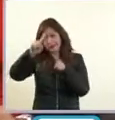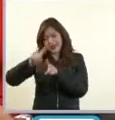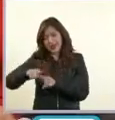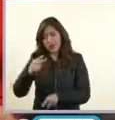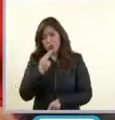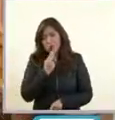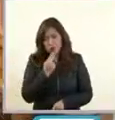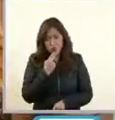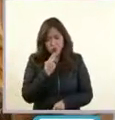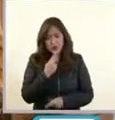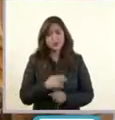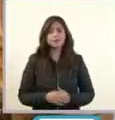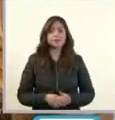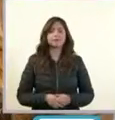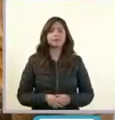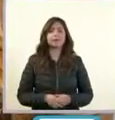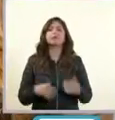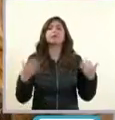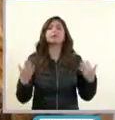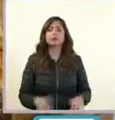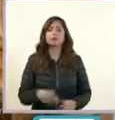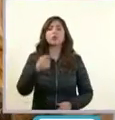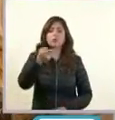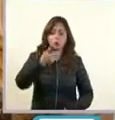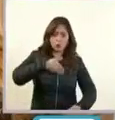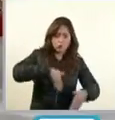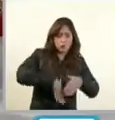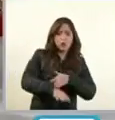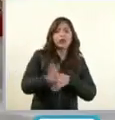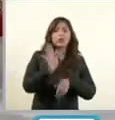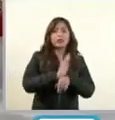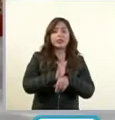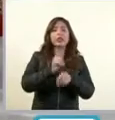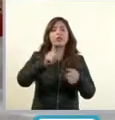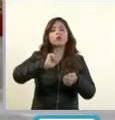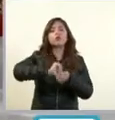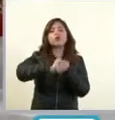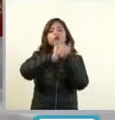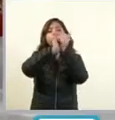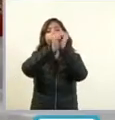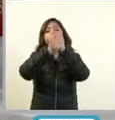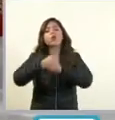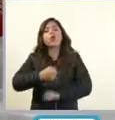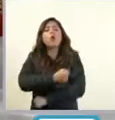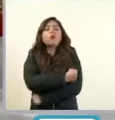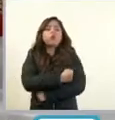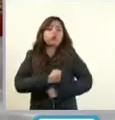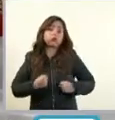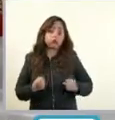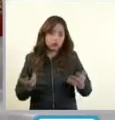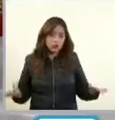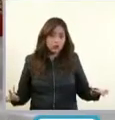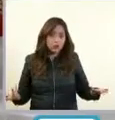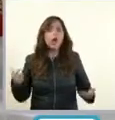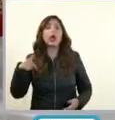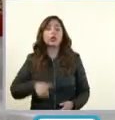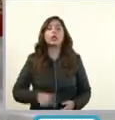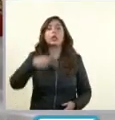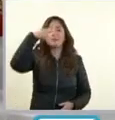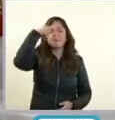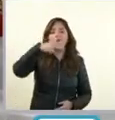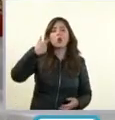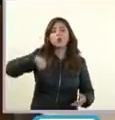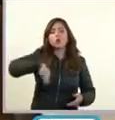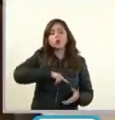¿no? Simplemente el cine puede ser el ambiente obesogénico. Ay, Nosotros qué horror. estamos peleando que en México tenemos